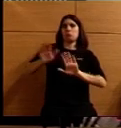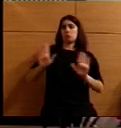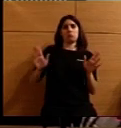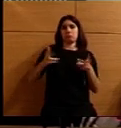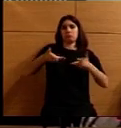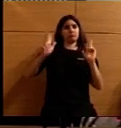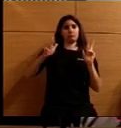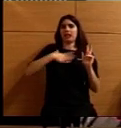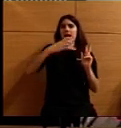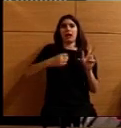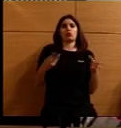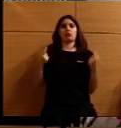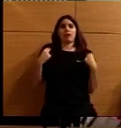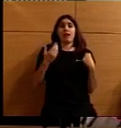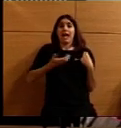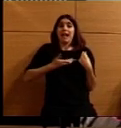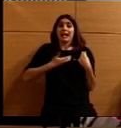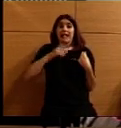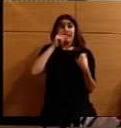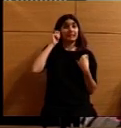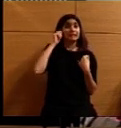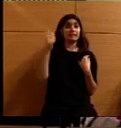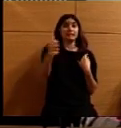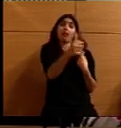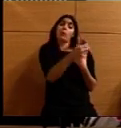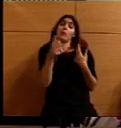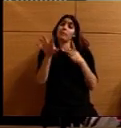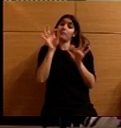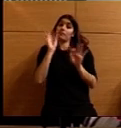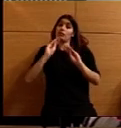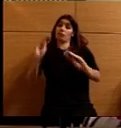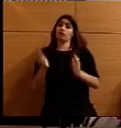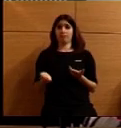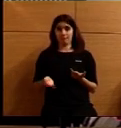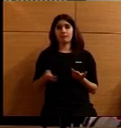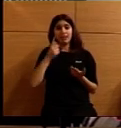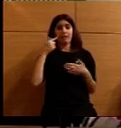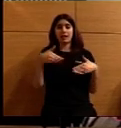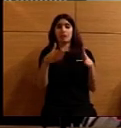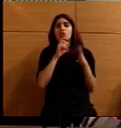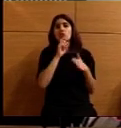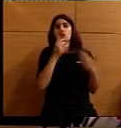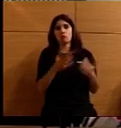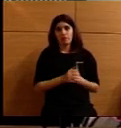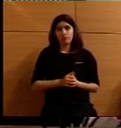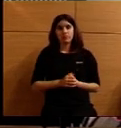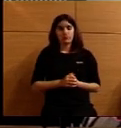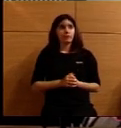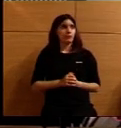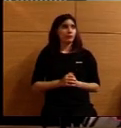autonomía municipal y los alcaldes y las alcaldesas de los municipios pues tienen que decidir qué rumbo y qué camino lleva su municipio.